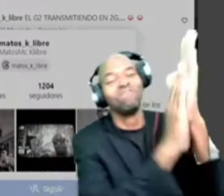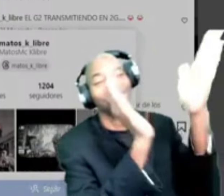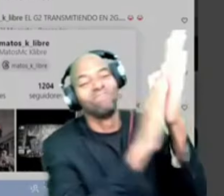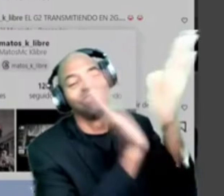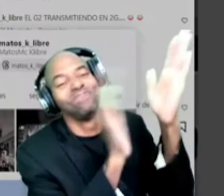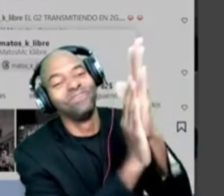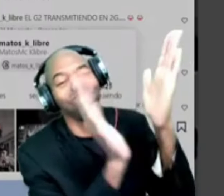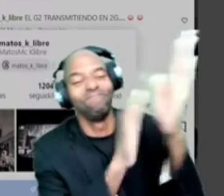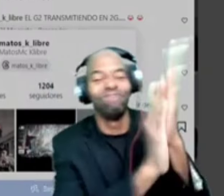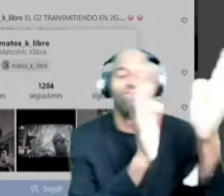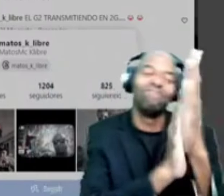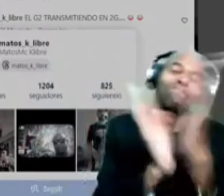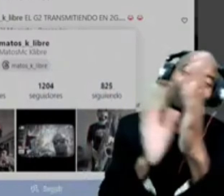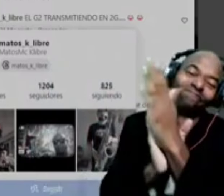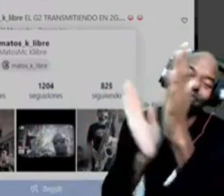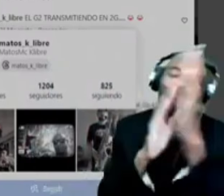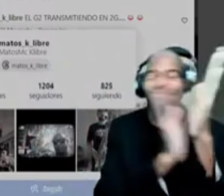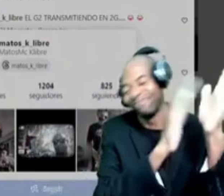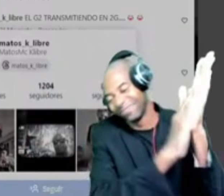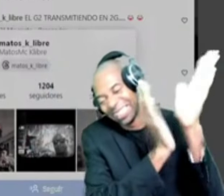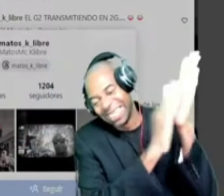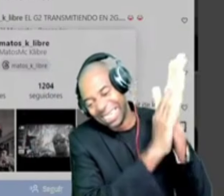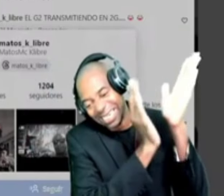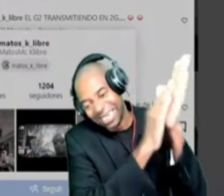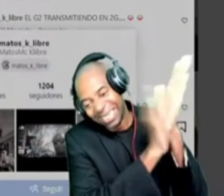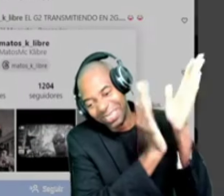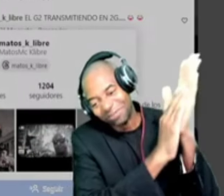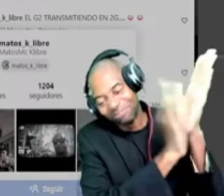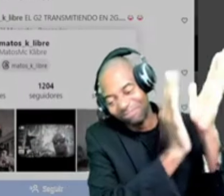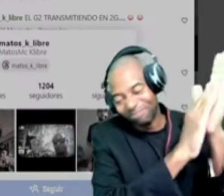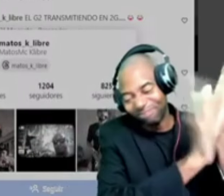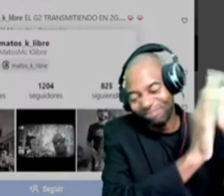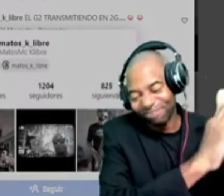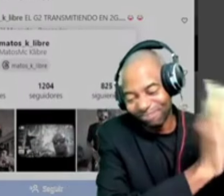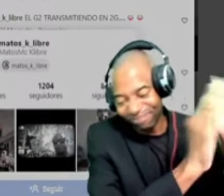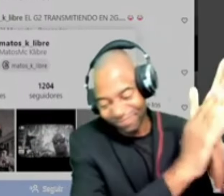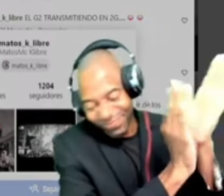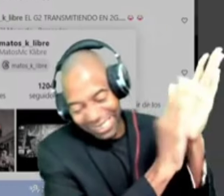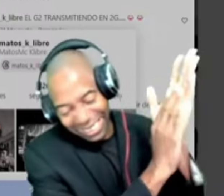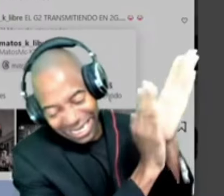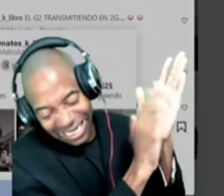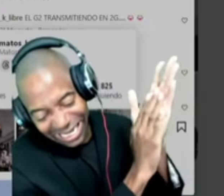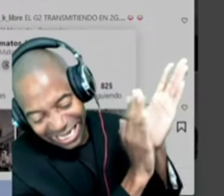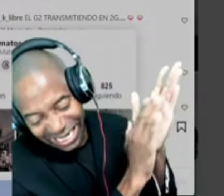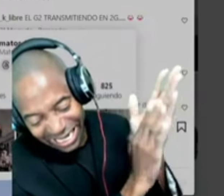y hacer una barra para poder dar un cambio.